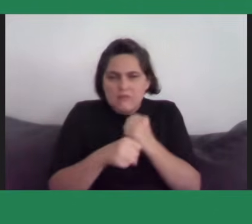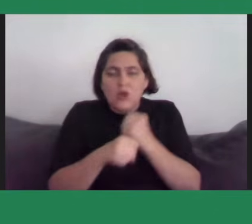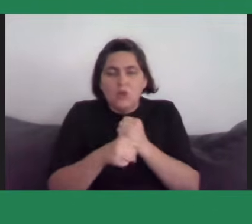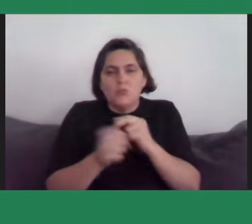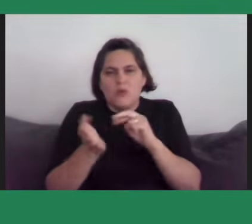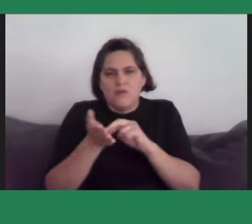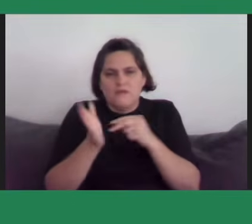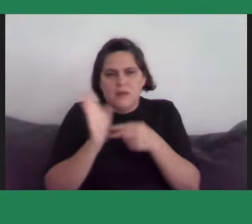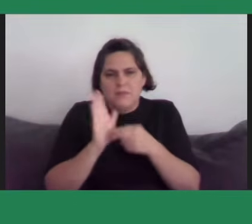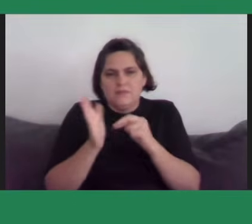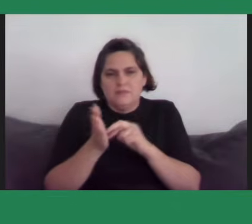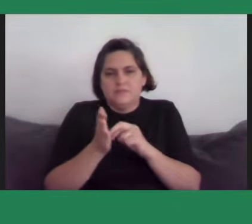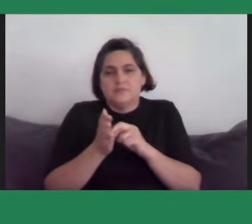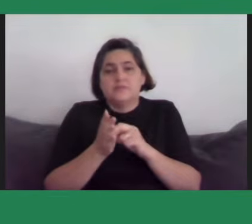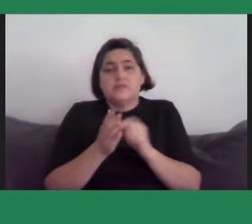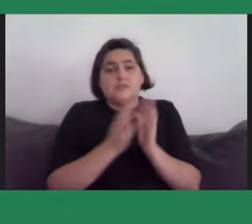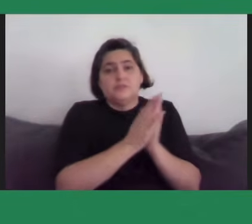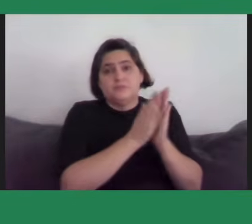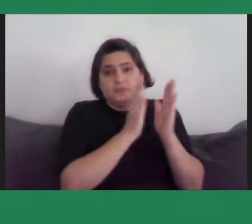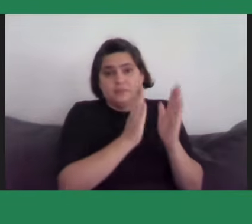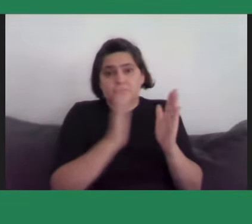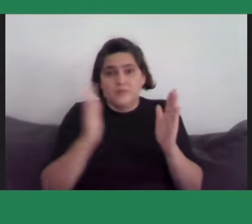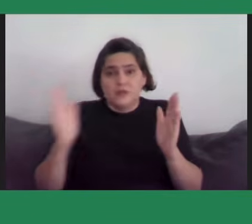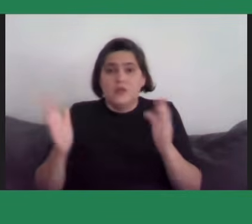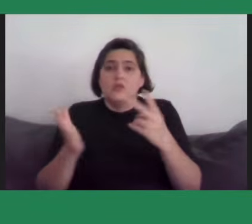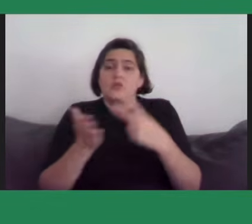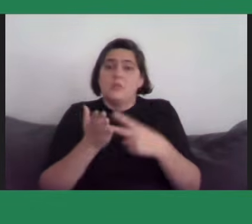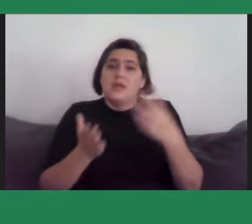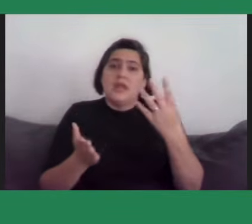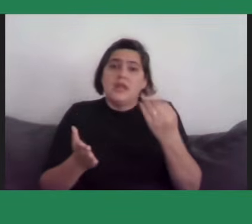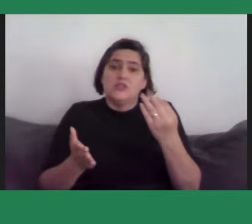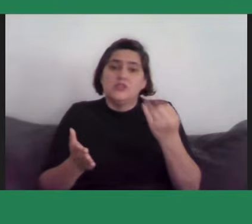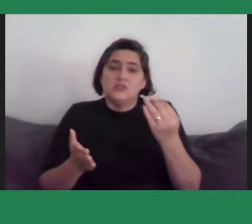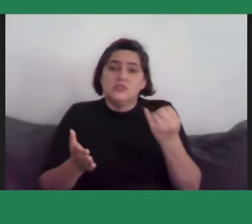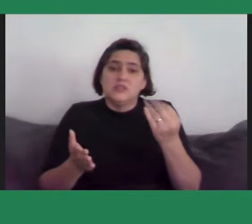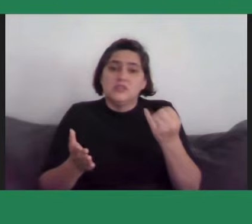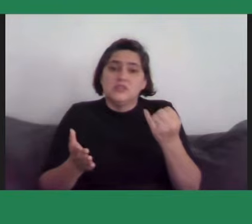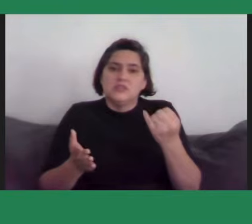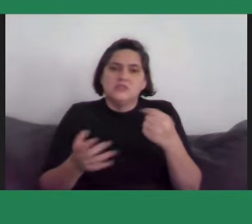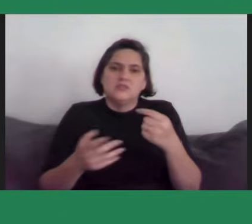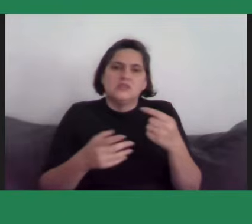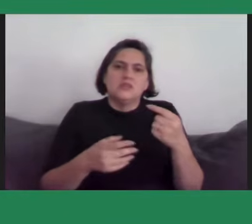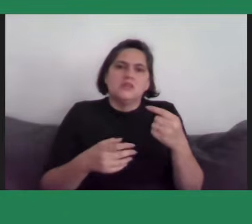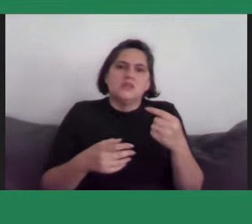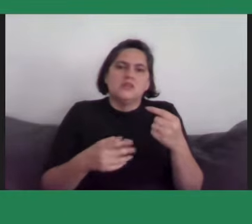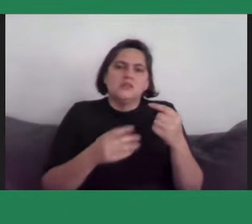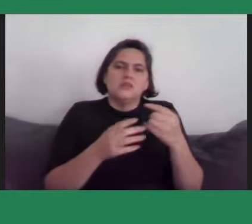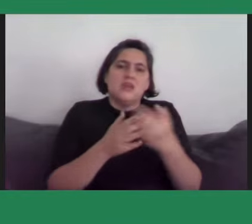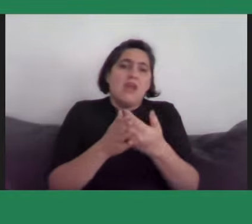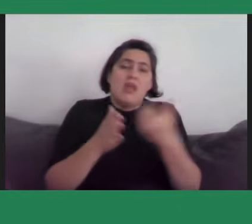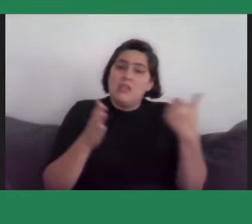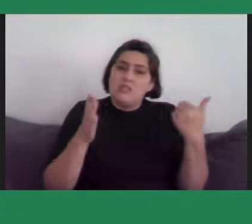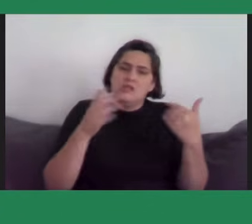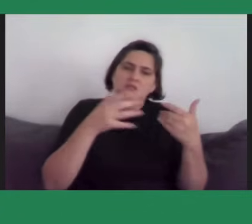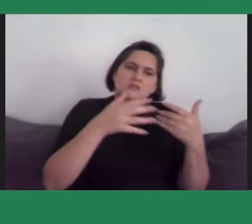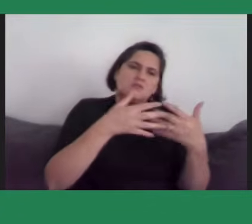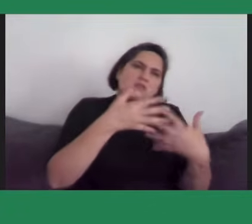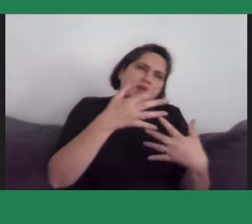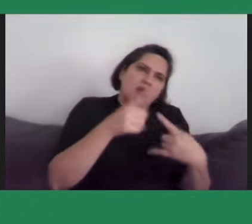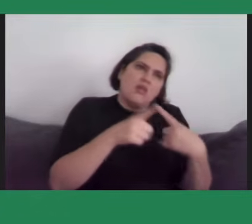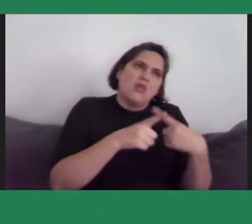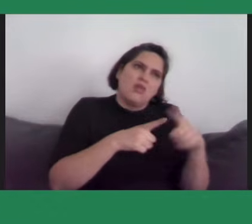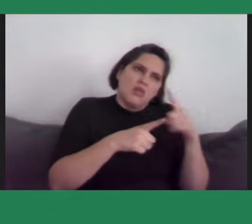Hasta el 2014 nosotros hablamos en forma diferente de lo que era el trastorno autista, el trastorno